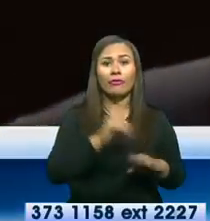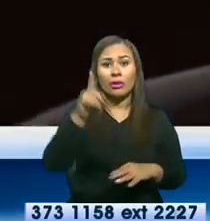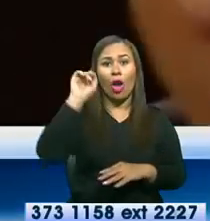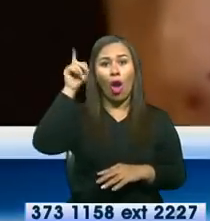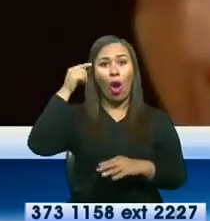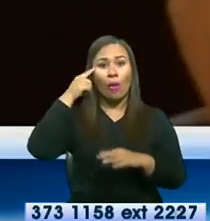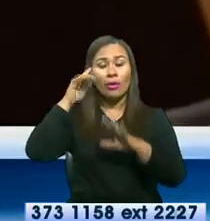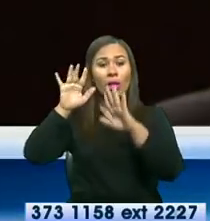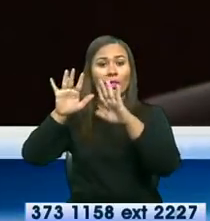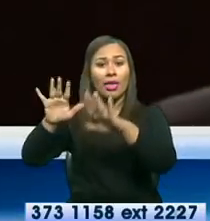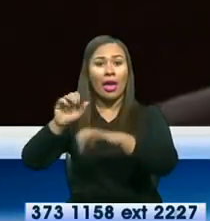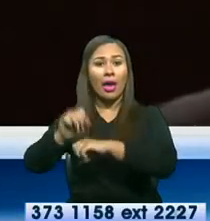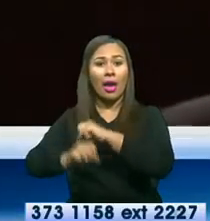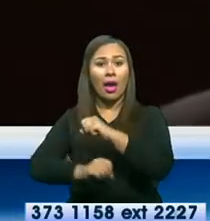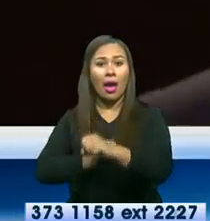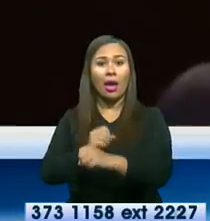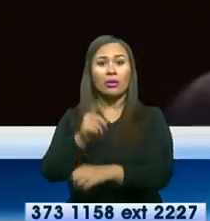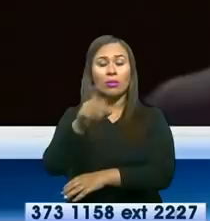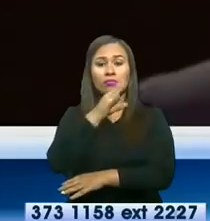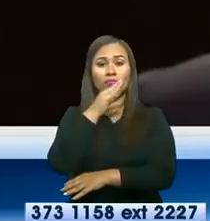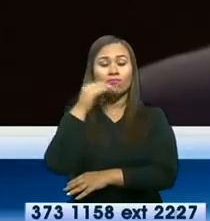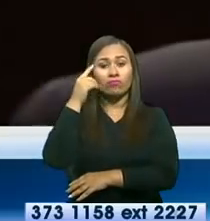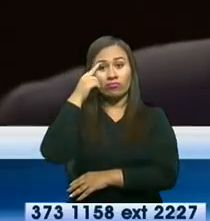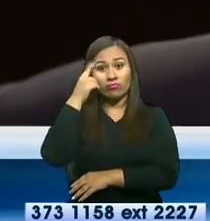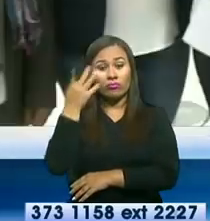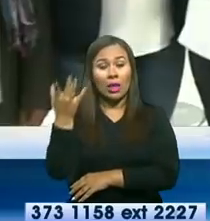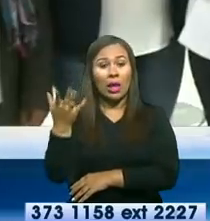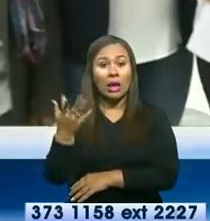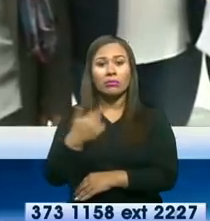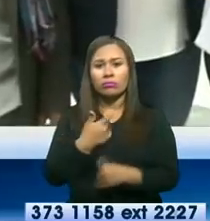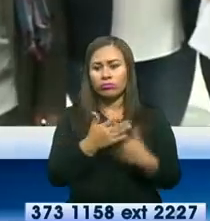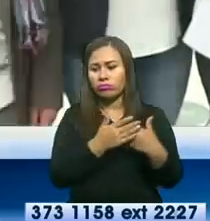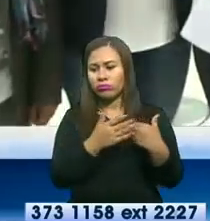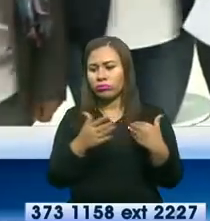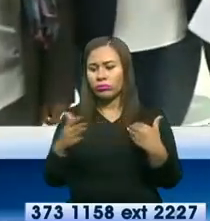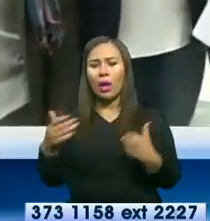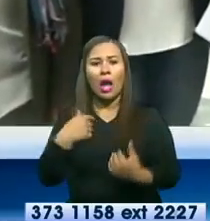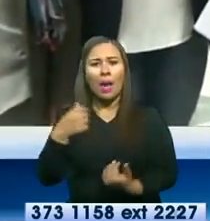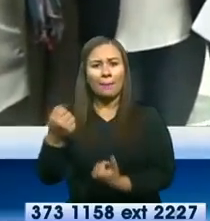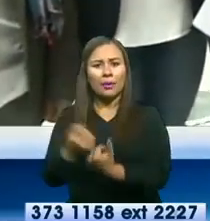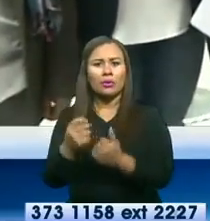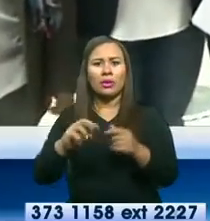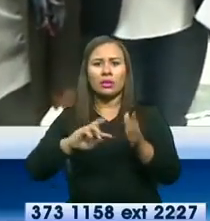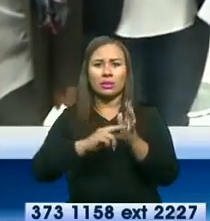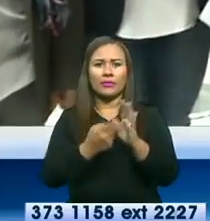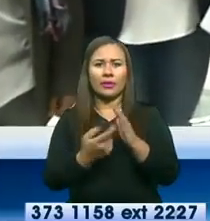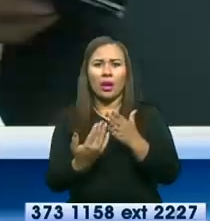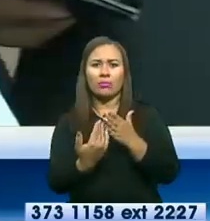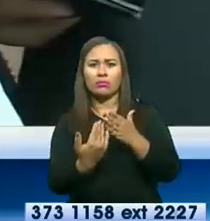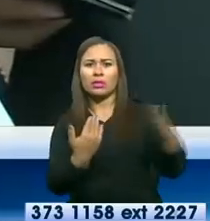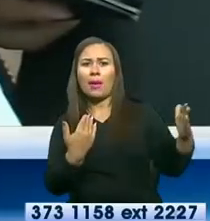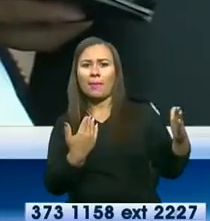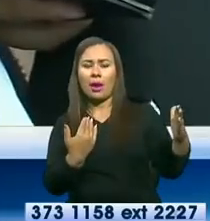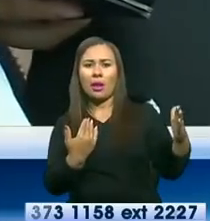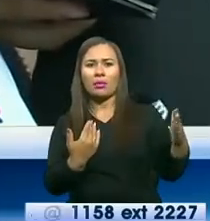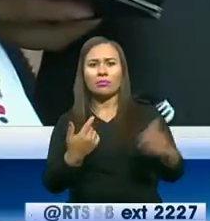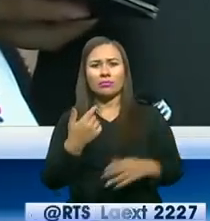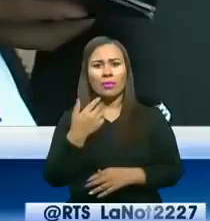Rafael Correa y dejan en claro que se mantendrán en esa línea, aunque eso signifique marcar distancias con el régimen. Presidente